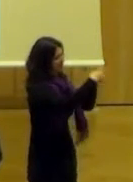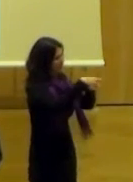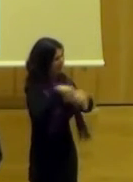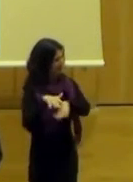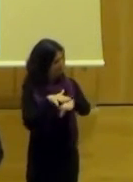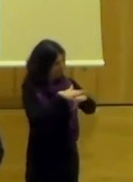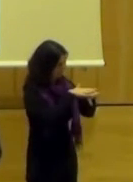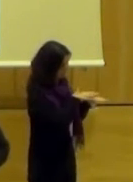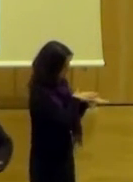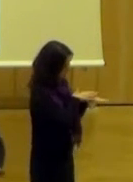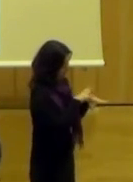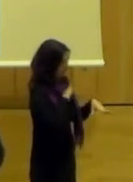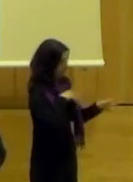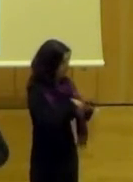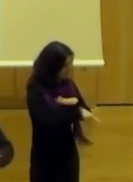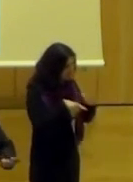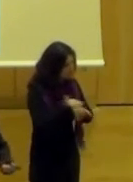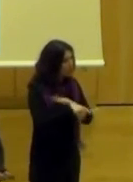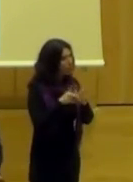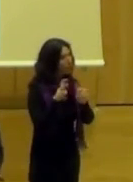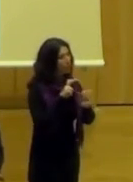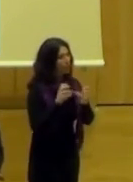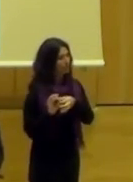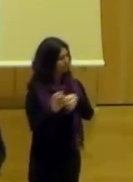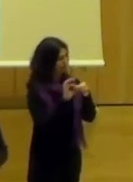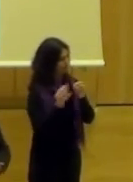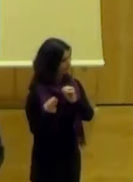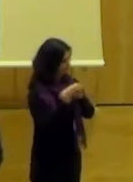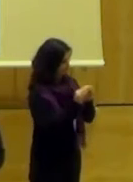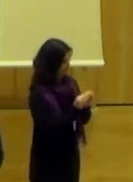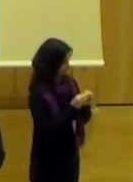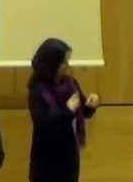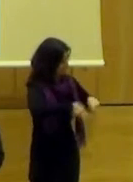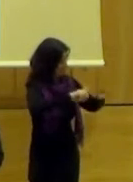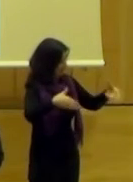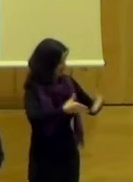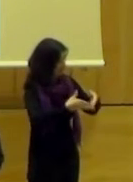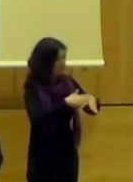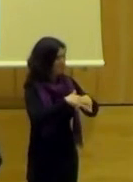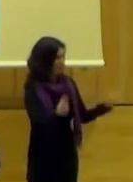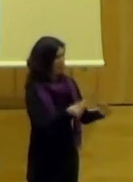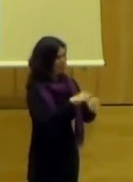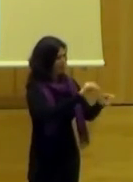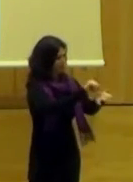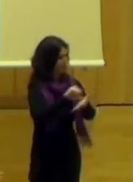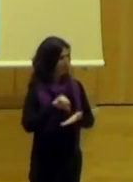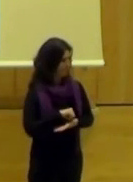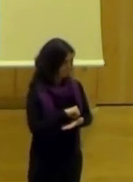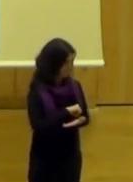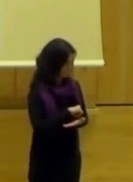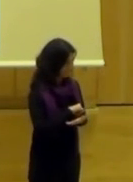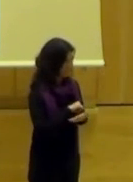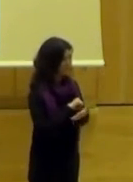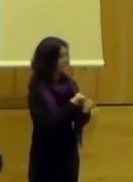distintas administraciones de gestionar lo comunitario en pos de toda la ciudadanía, ¿no?